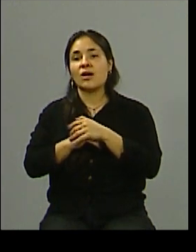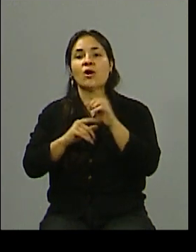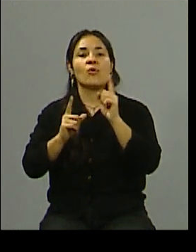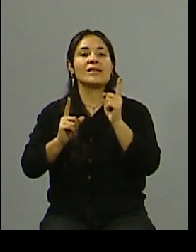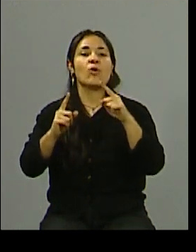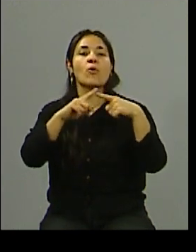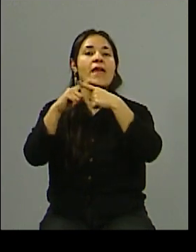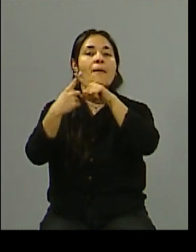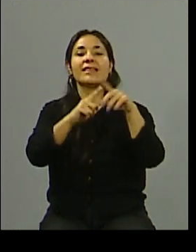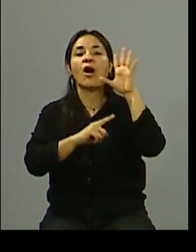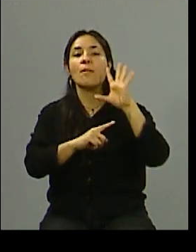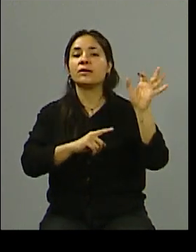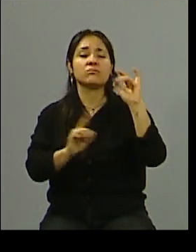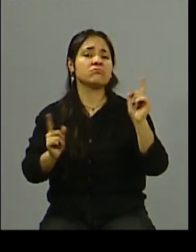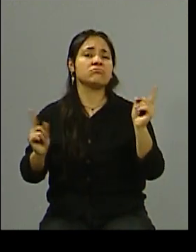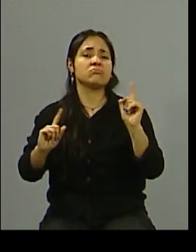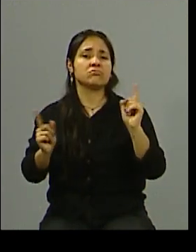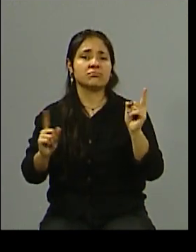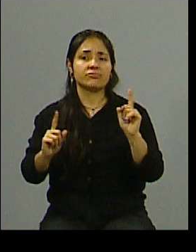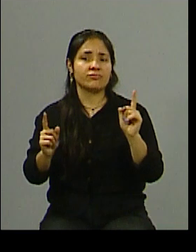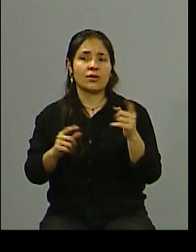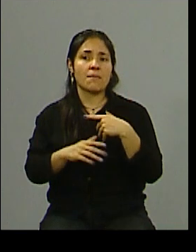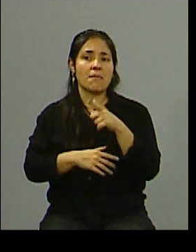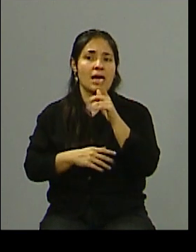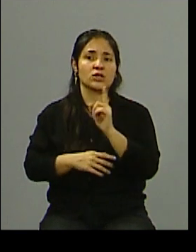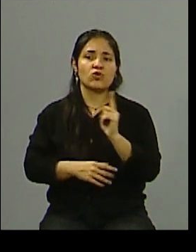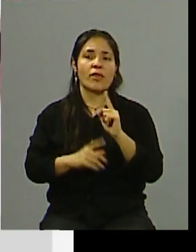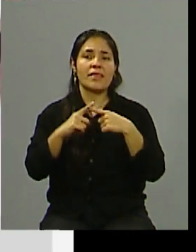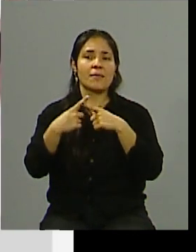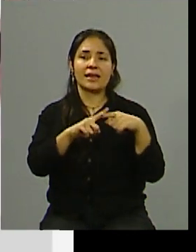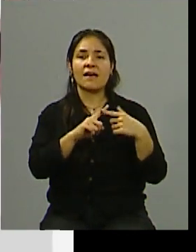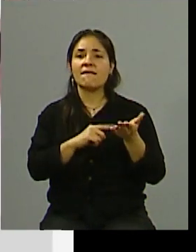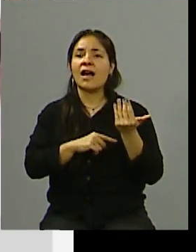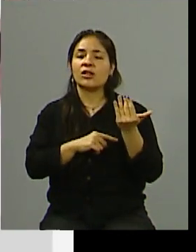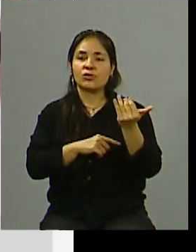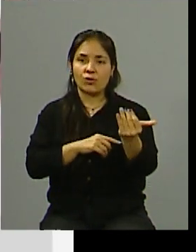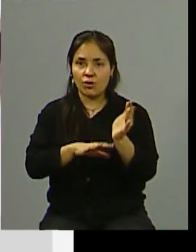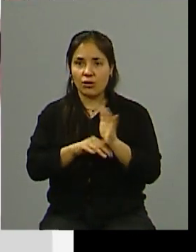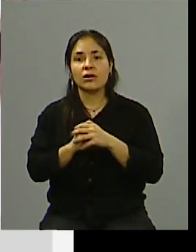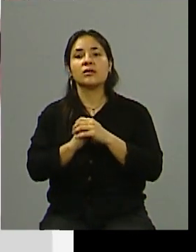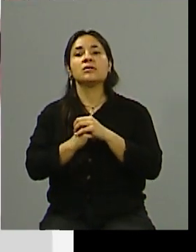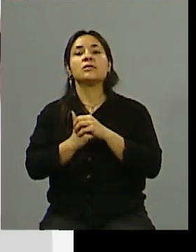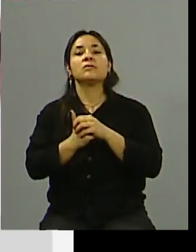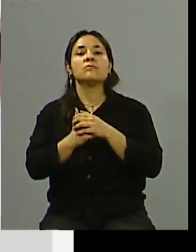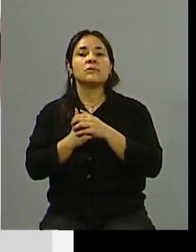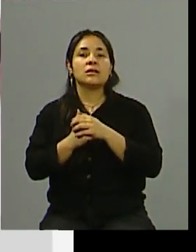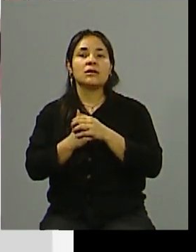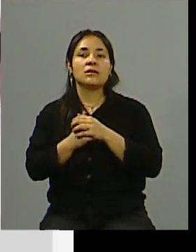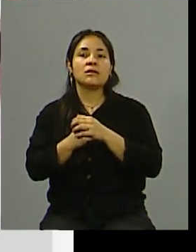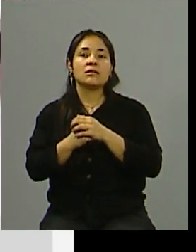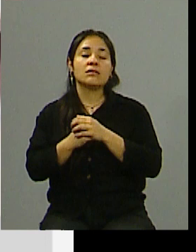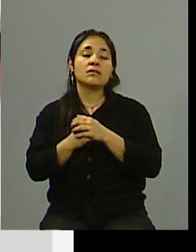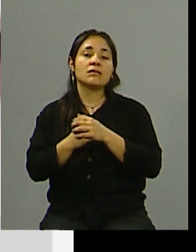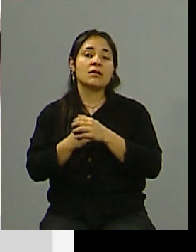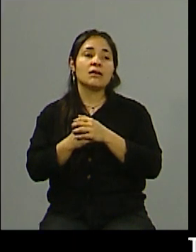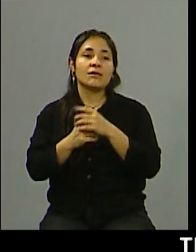de ideas, porque no estaba planteado casi como debate, o sea, le faltó para hacerlo. Y además porque ninguna